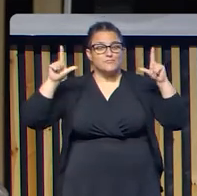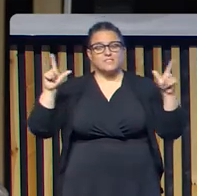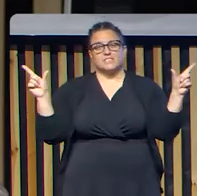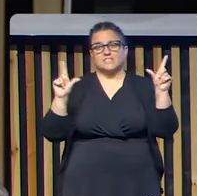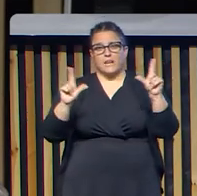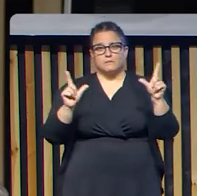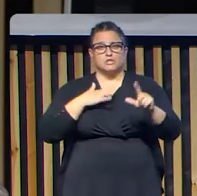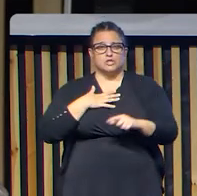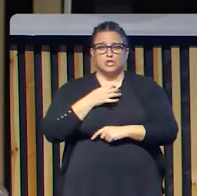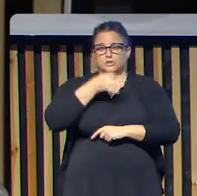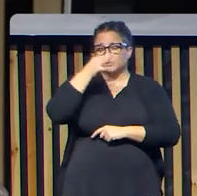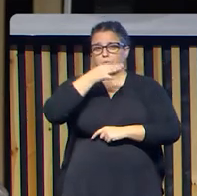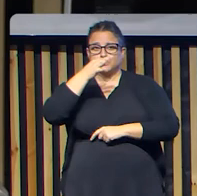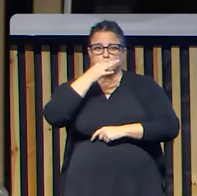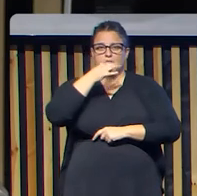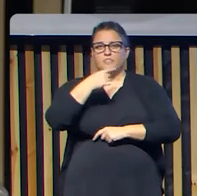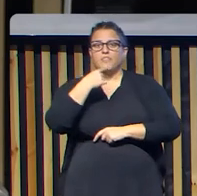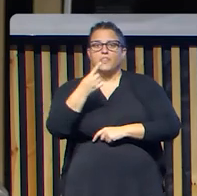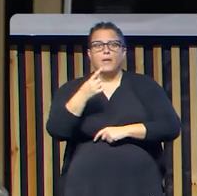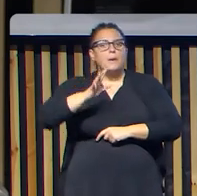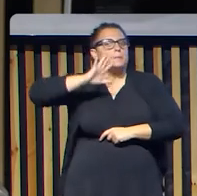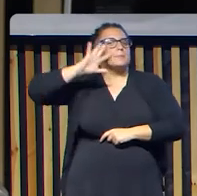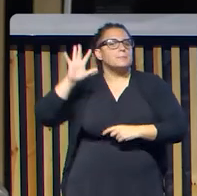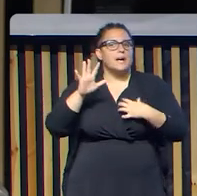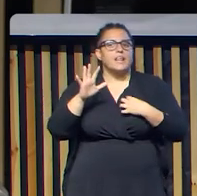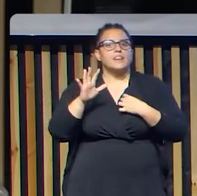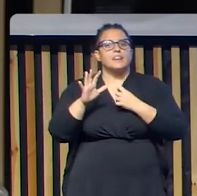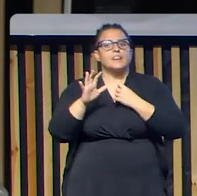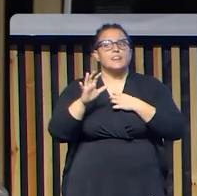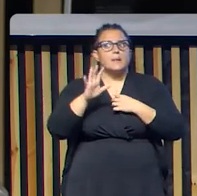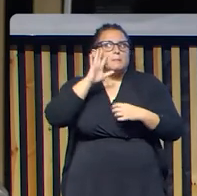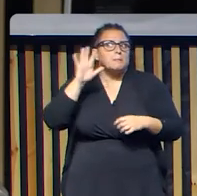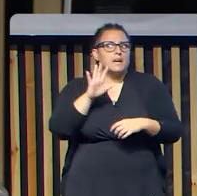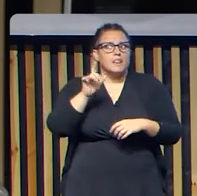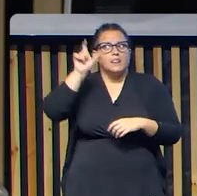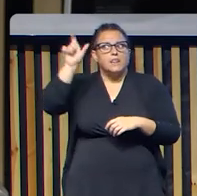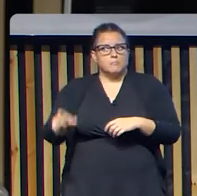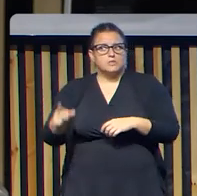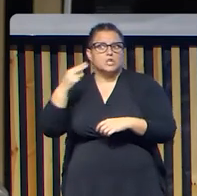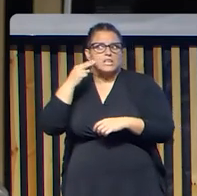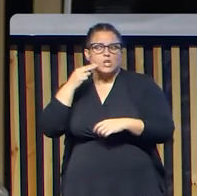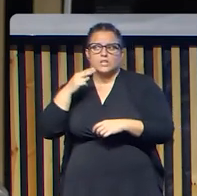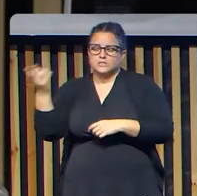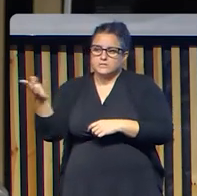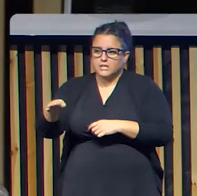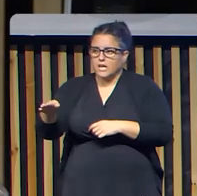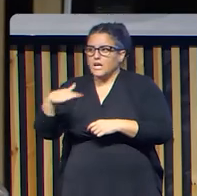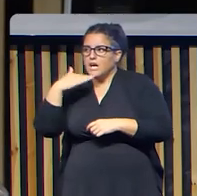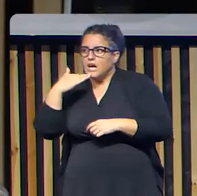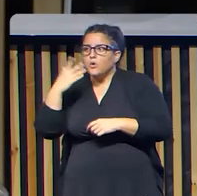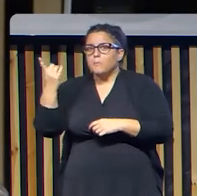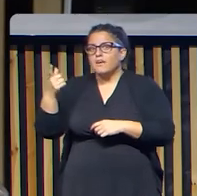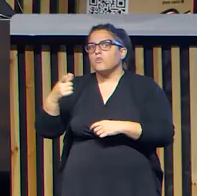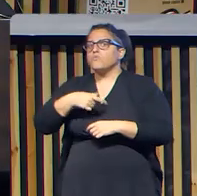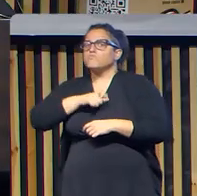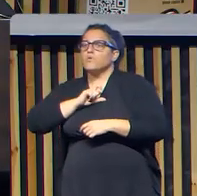canales estatales decían algo como parece que se ha abatido a uno de los terroristas pero mossos desquadra todavía no lo